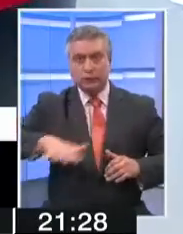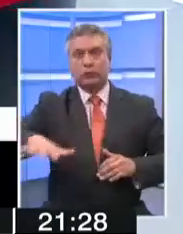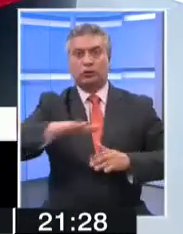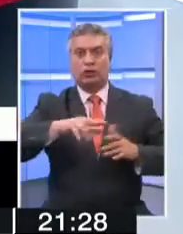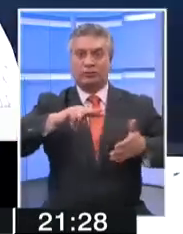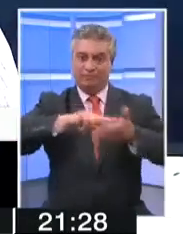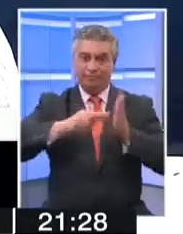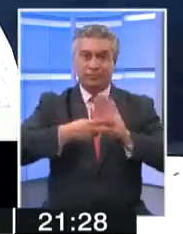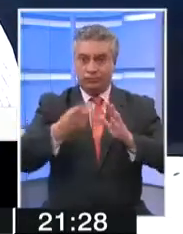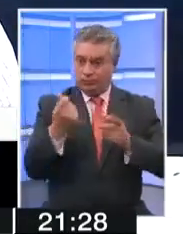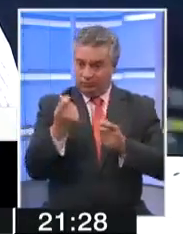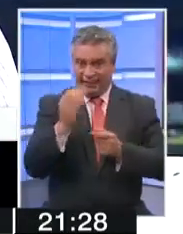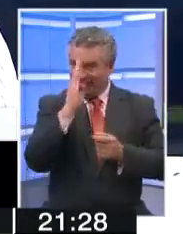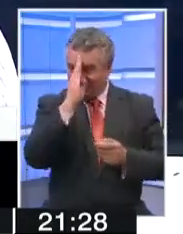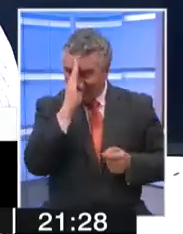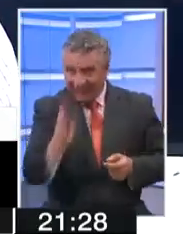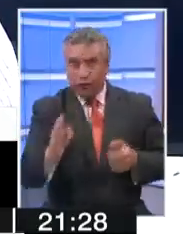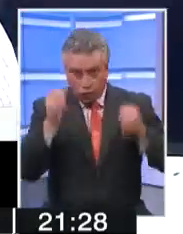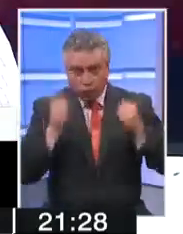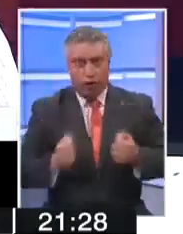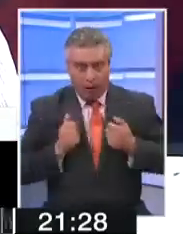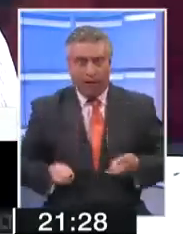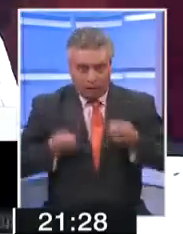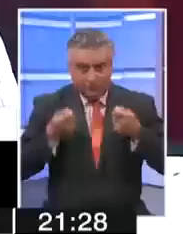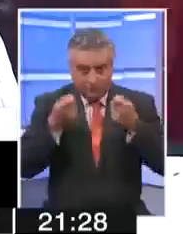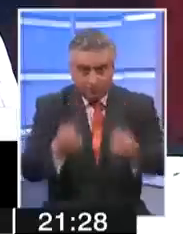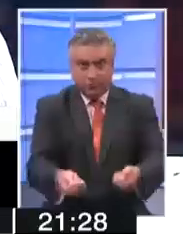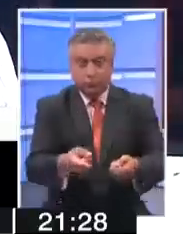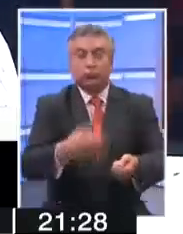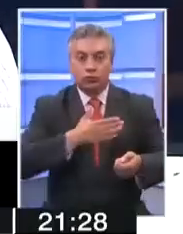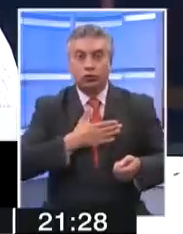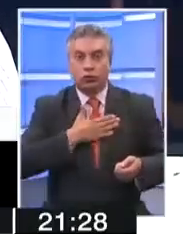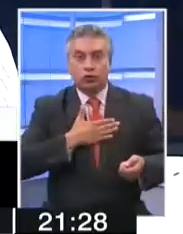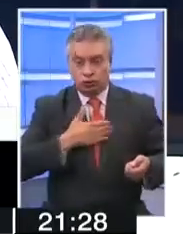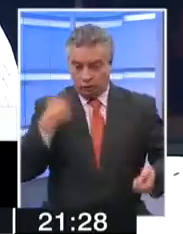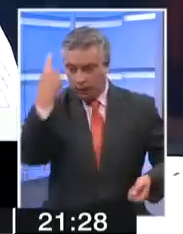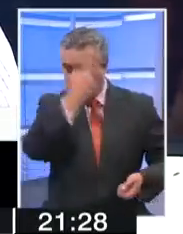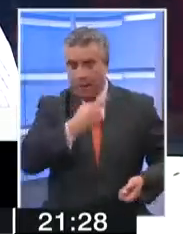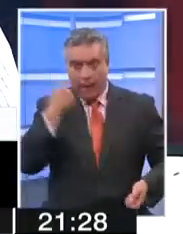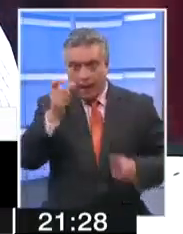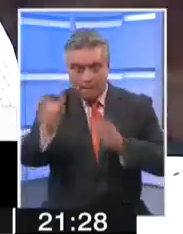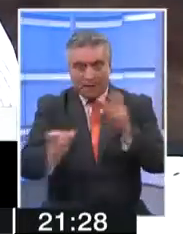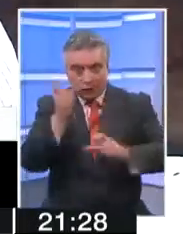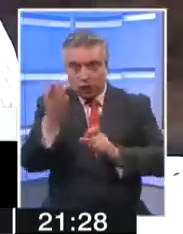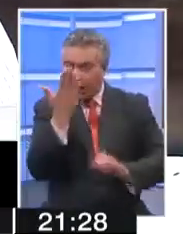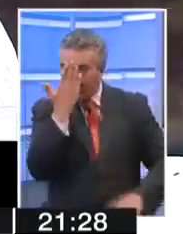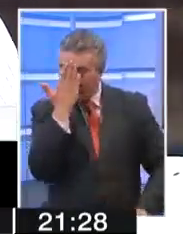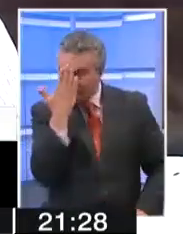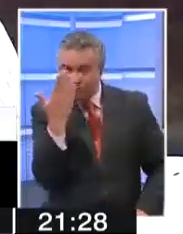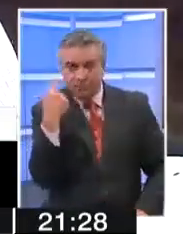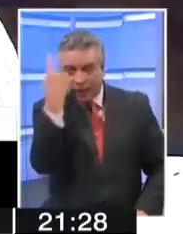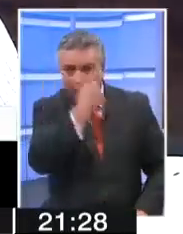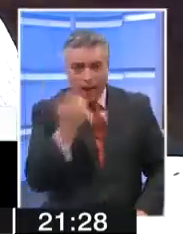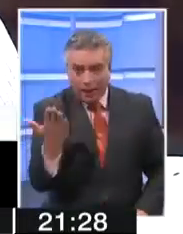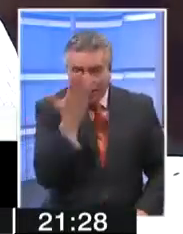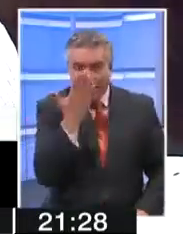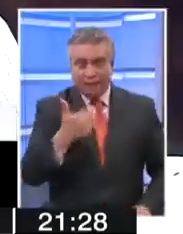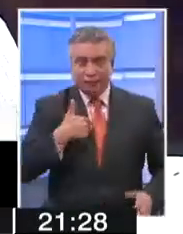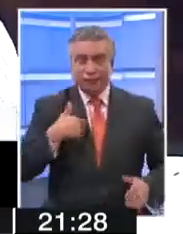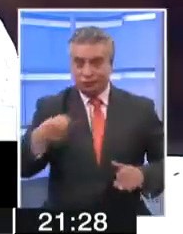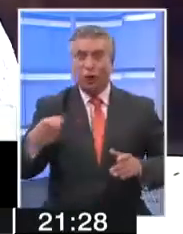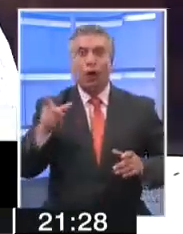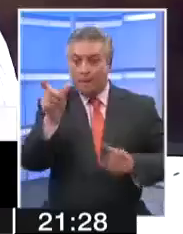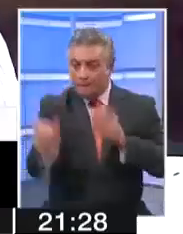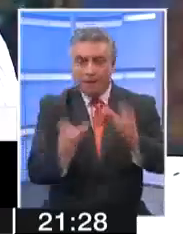con recursos directos para poder nosotros intervenir, si somos nosotros los que tenemos que dar la cara a la gente. La gente no puede seguir pagando los